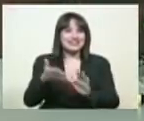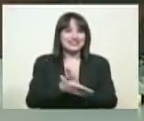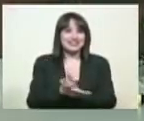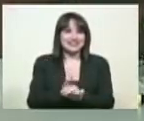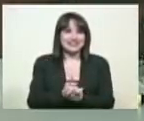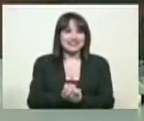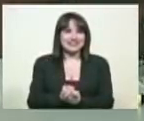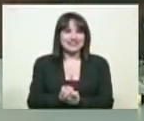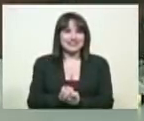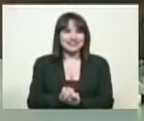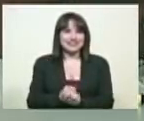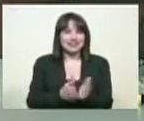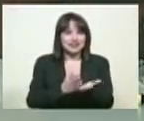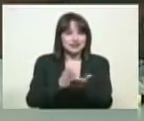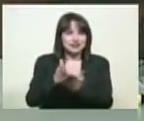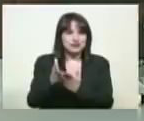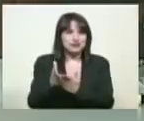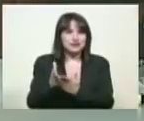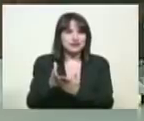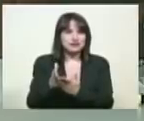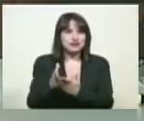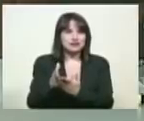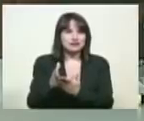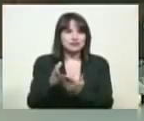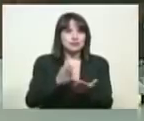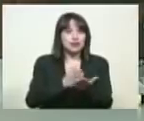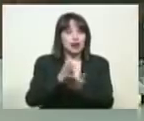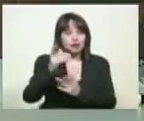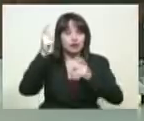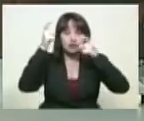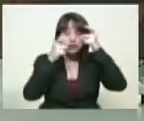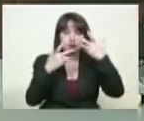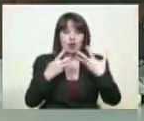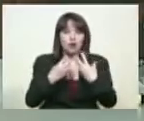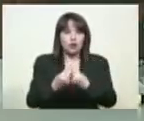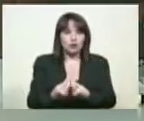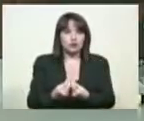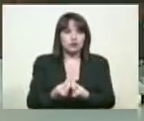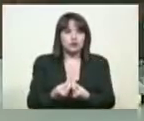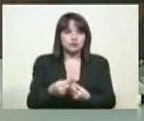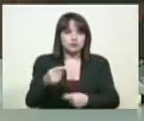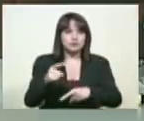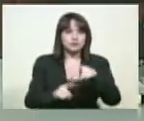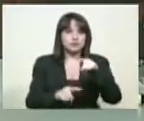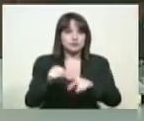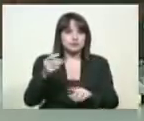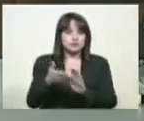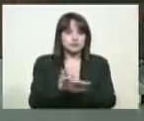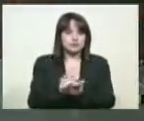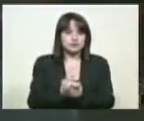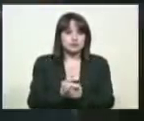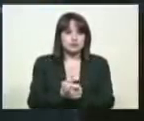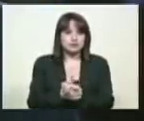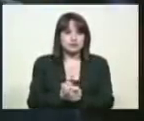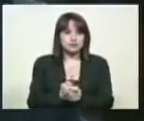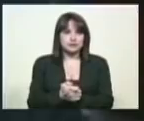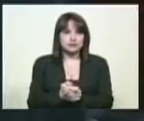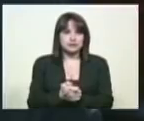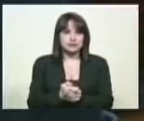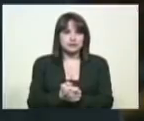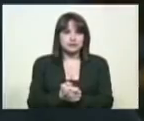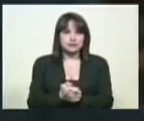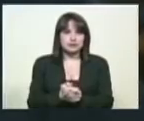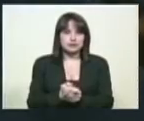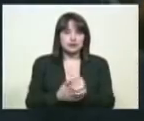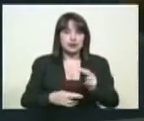y que vamos por la ruta de él la ruta de chavela estamos siguiendo nosotros estamos construyendo nosotros porque la ruta de chávez se